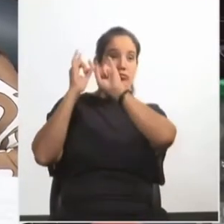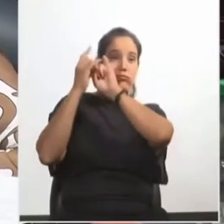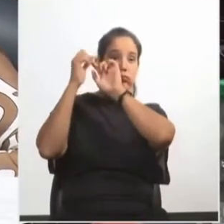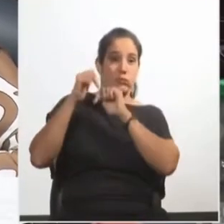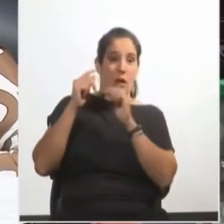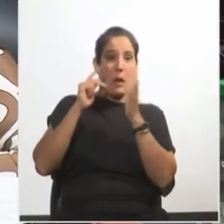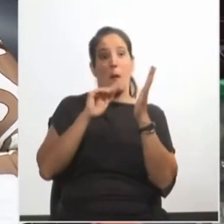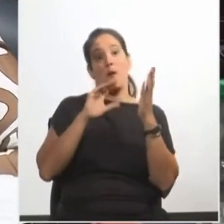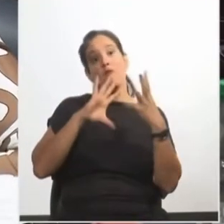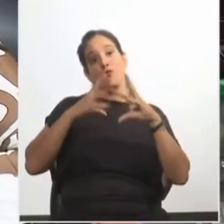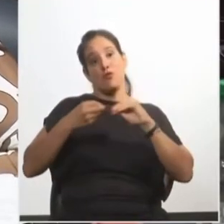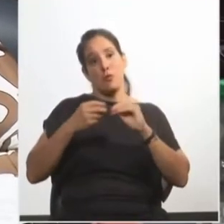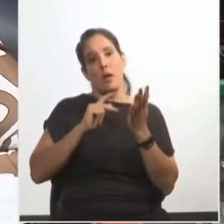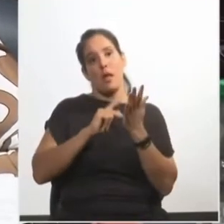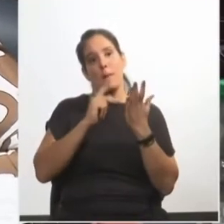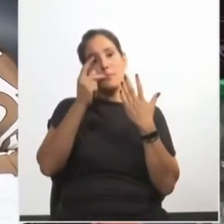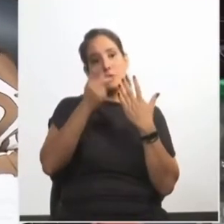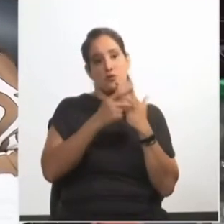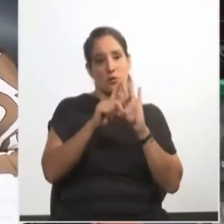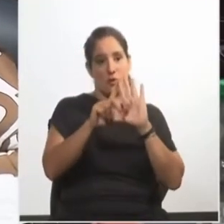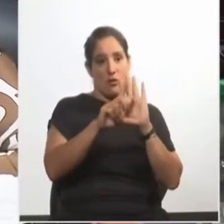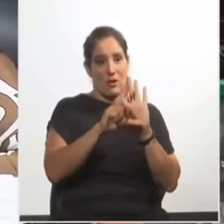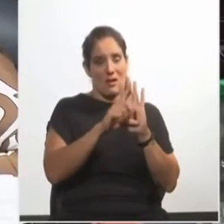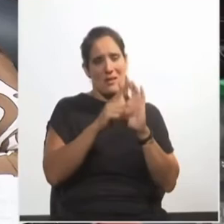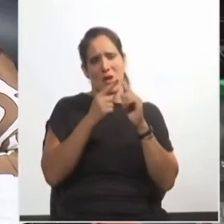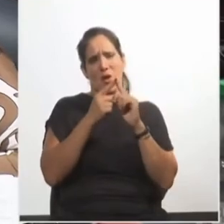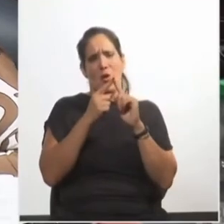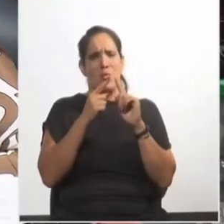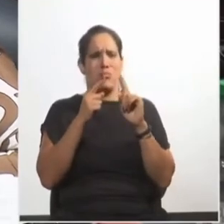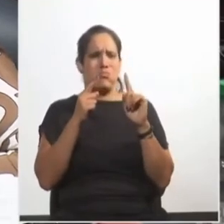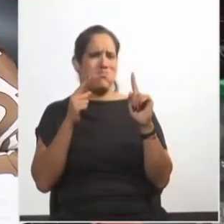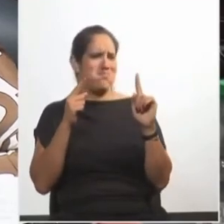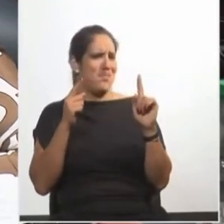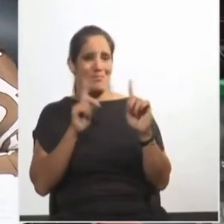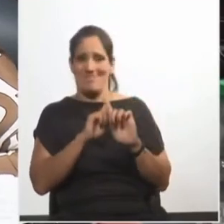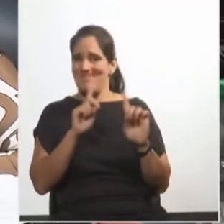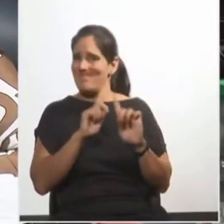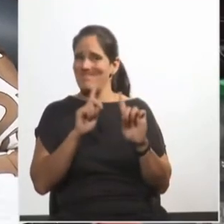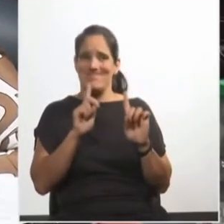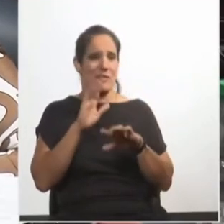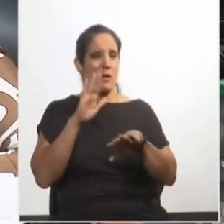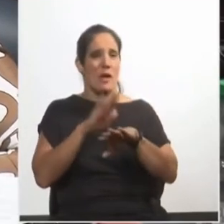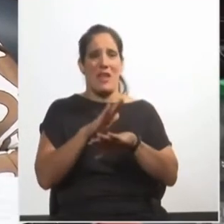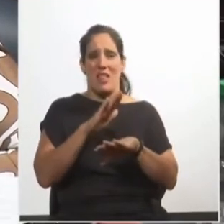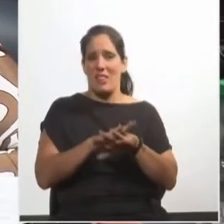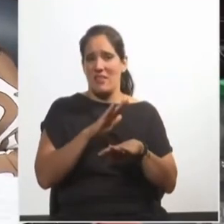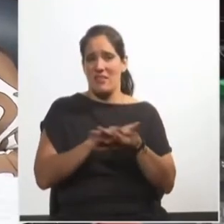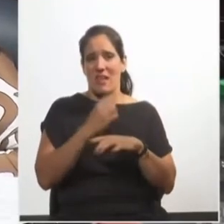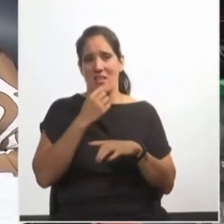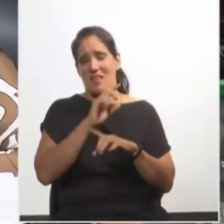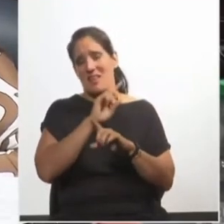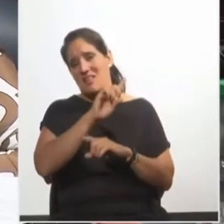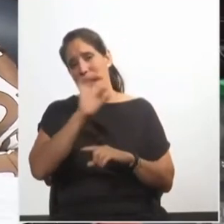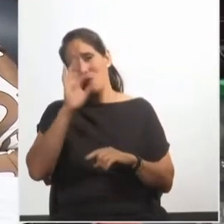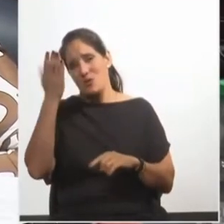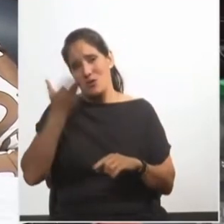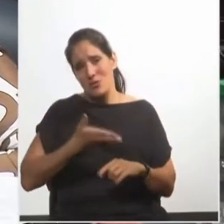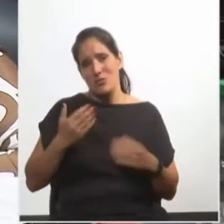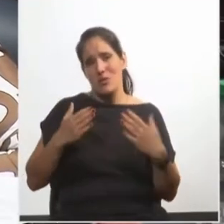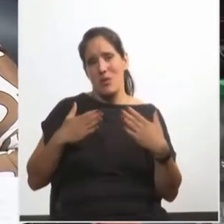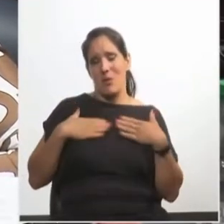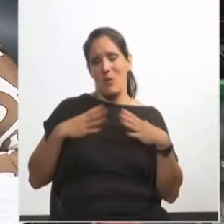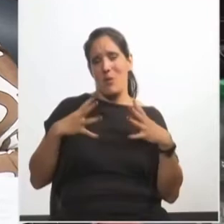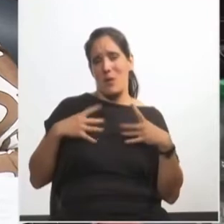proyecto de ley está muy lejos de garantizar y de asegurar aquellos anuncios que tenían una vocación